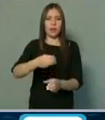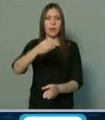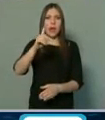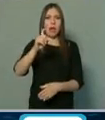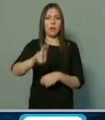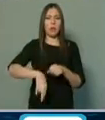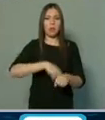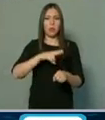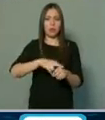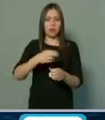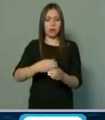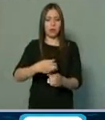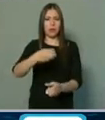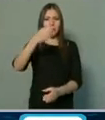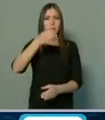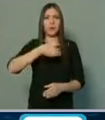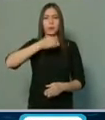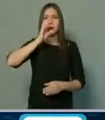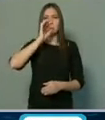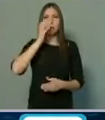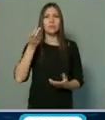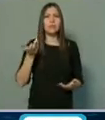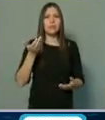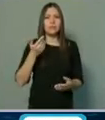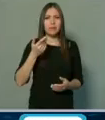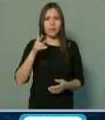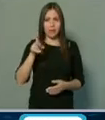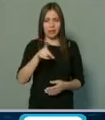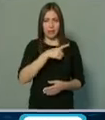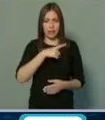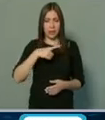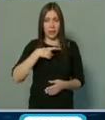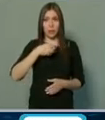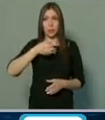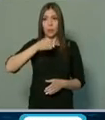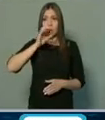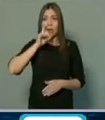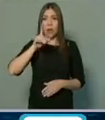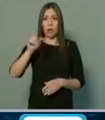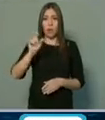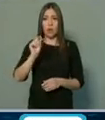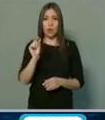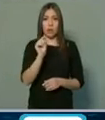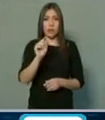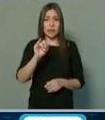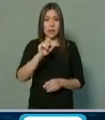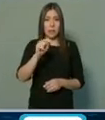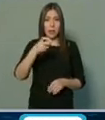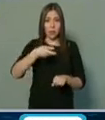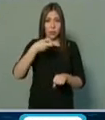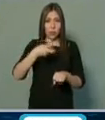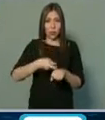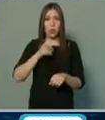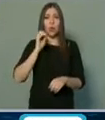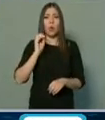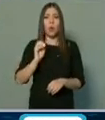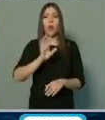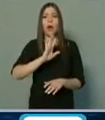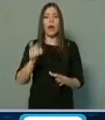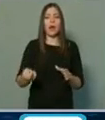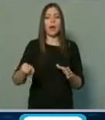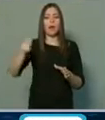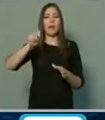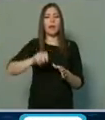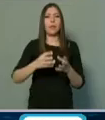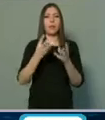agua normal, ¿no? Pero mi pregunta es, ¿la debemos consumir cuando está todavía como semillita, o sea, como durita, o ya una vez que se